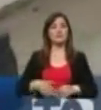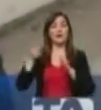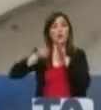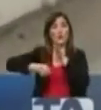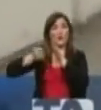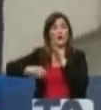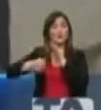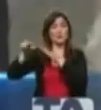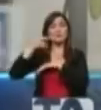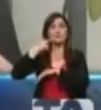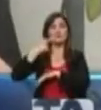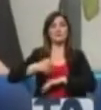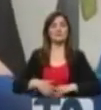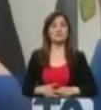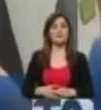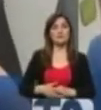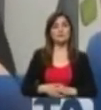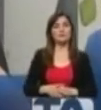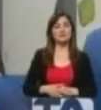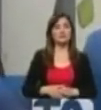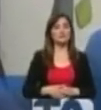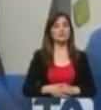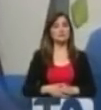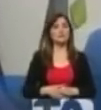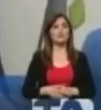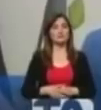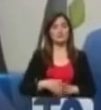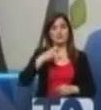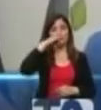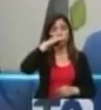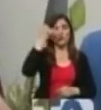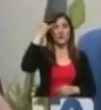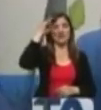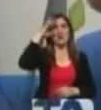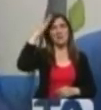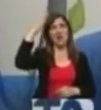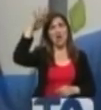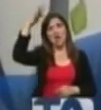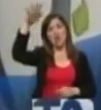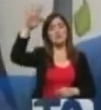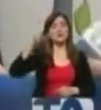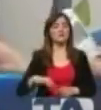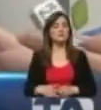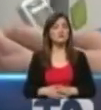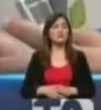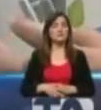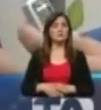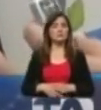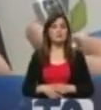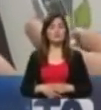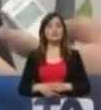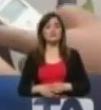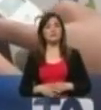del prófugo Magallanes dice: los niños tienen mucha imaginación, ¿no? Mucha imaginación en el